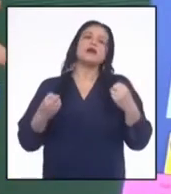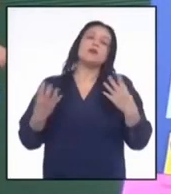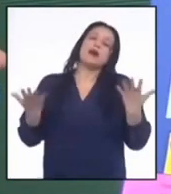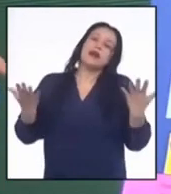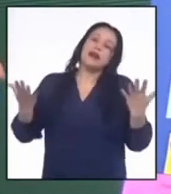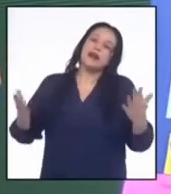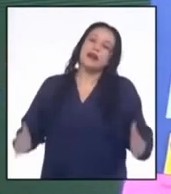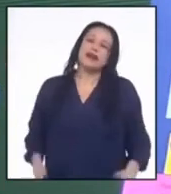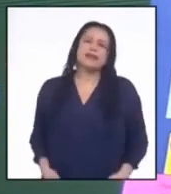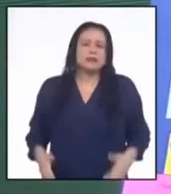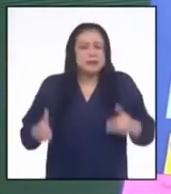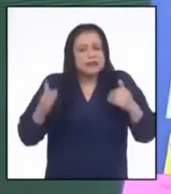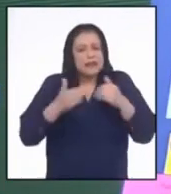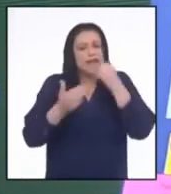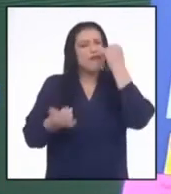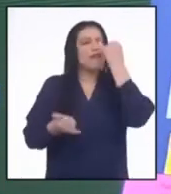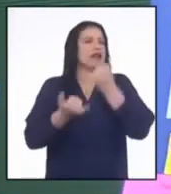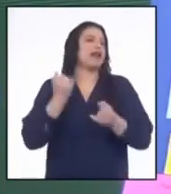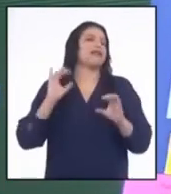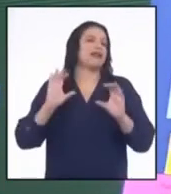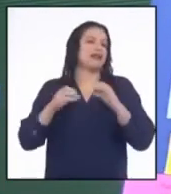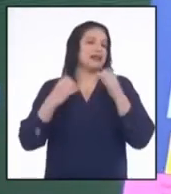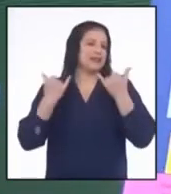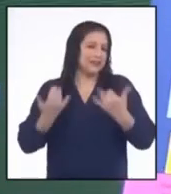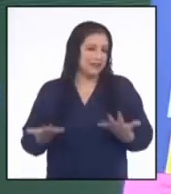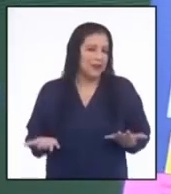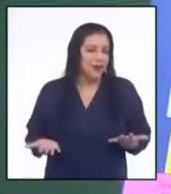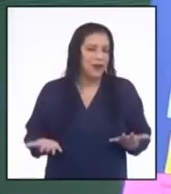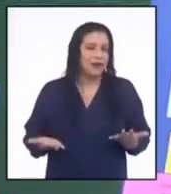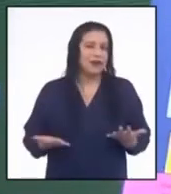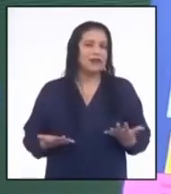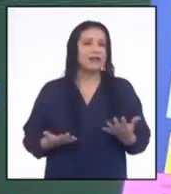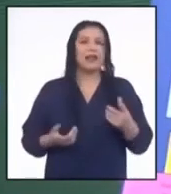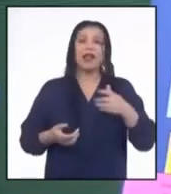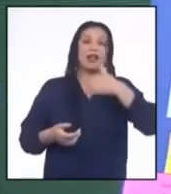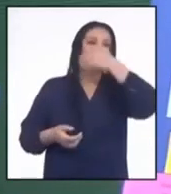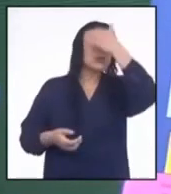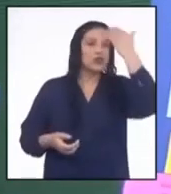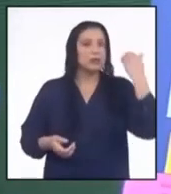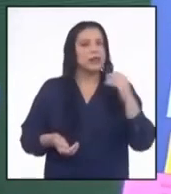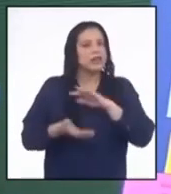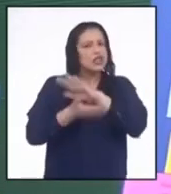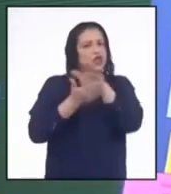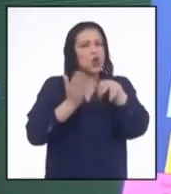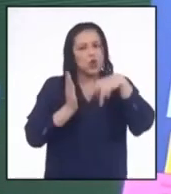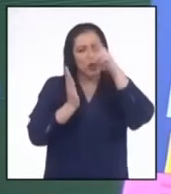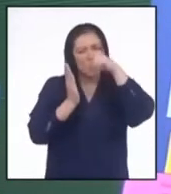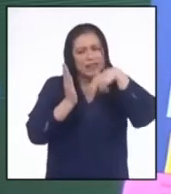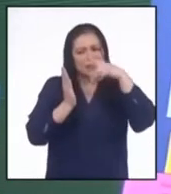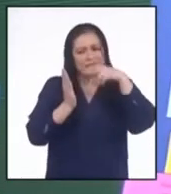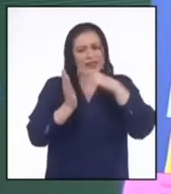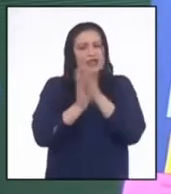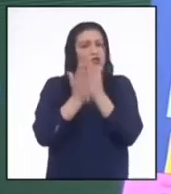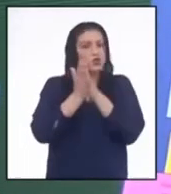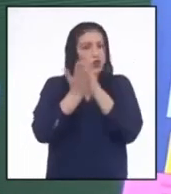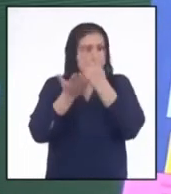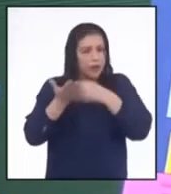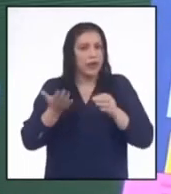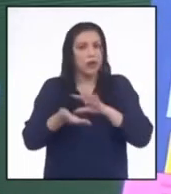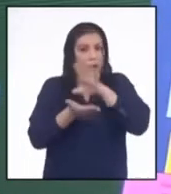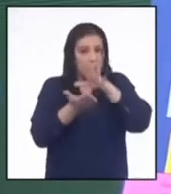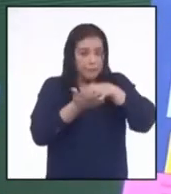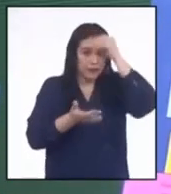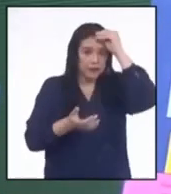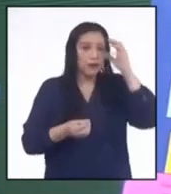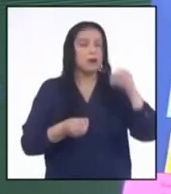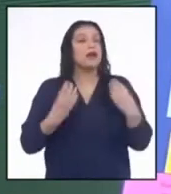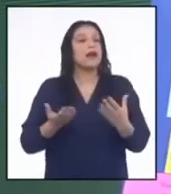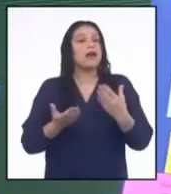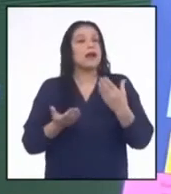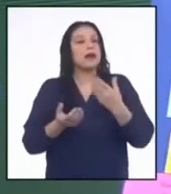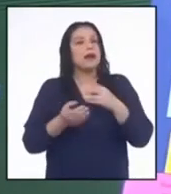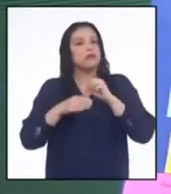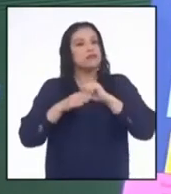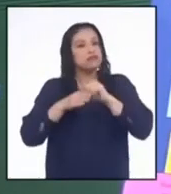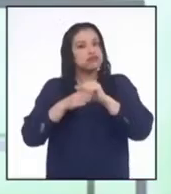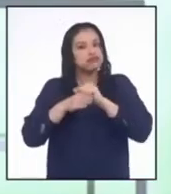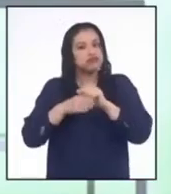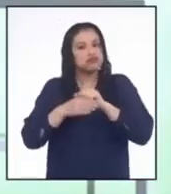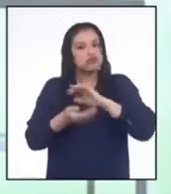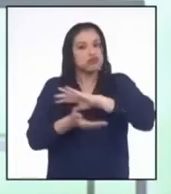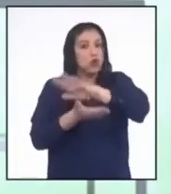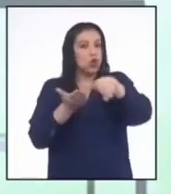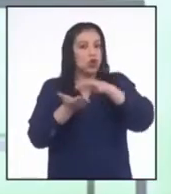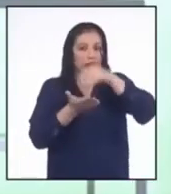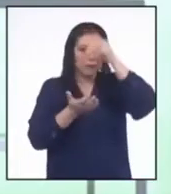Bueno, estamos llegando a la parte final del programa. No se olviden de registrar todo lo aprendido en su cuaderno con la finalidad de consolidar sus